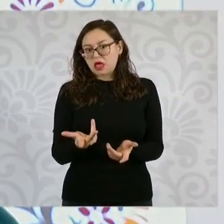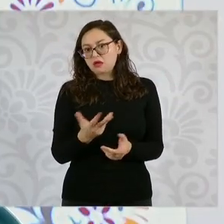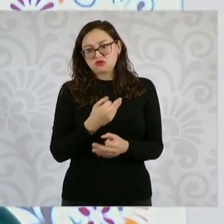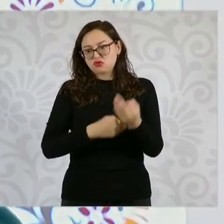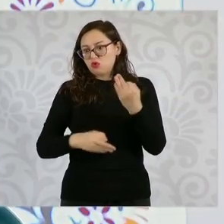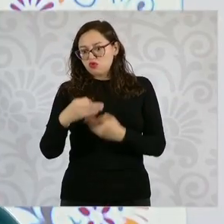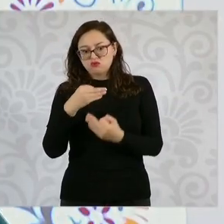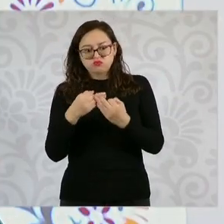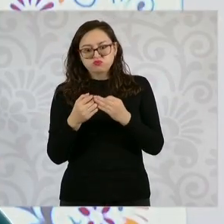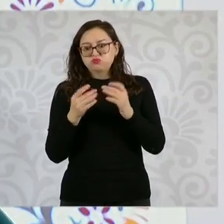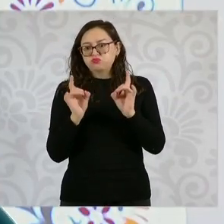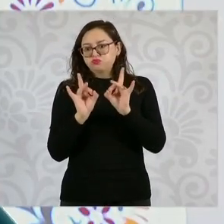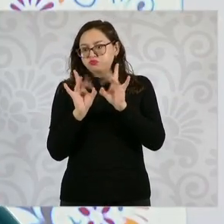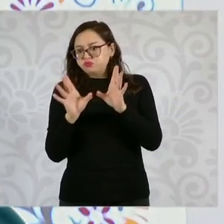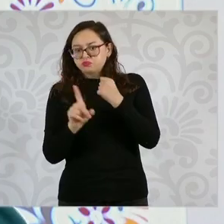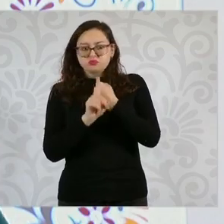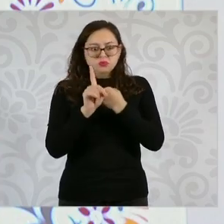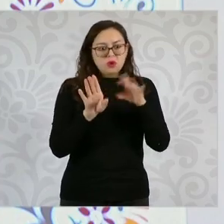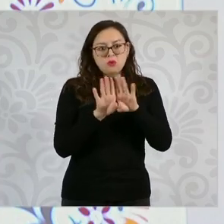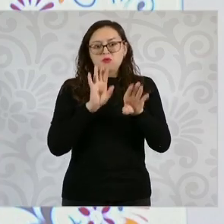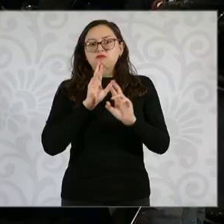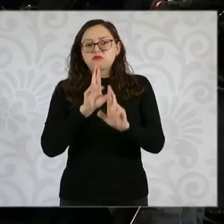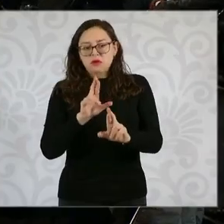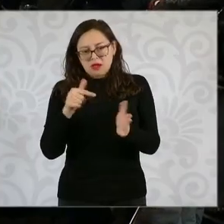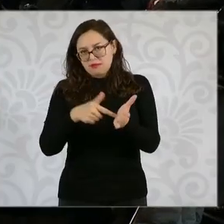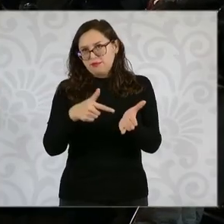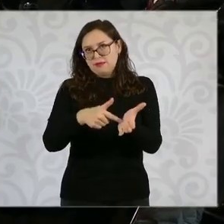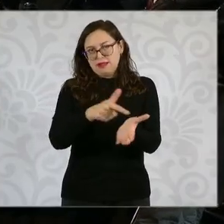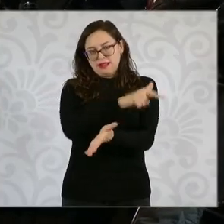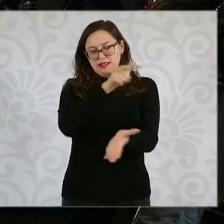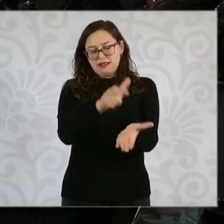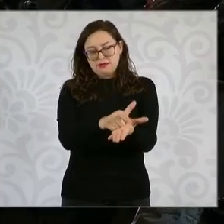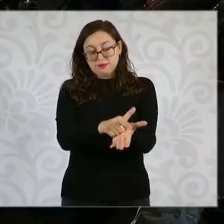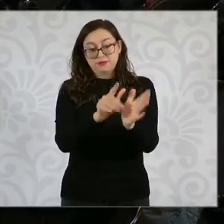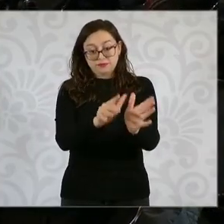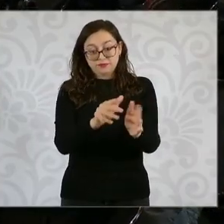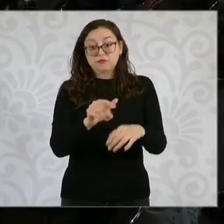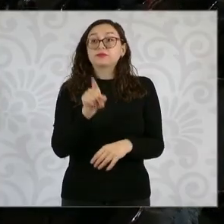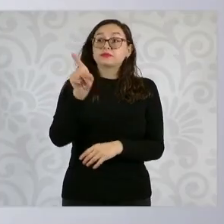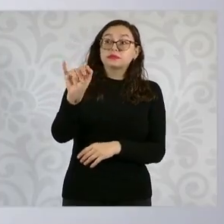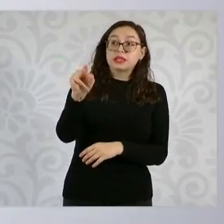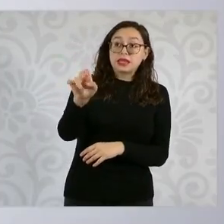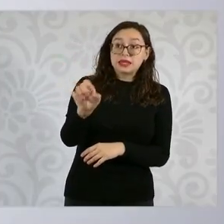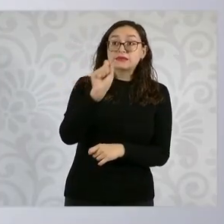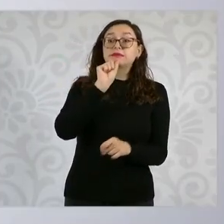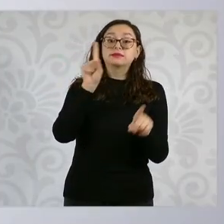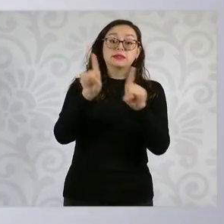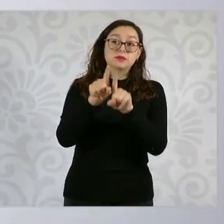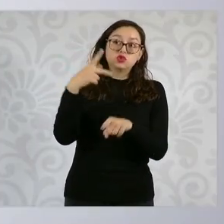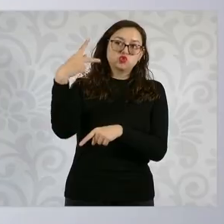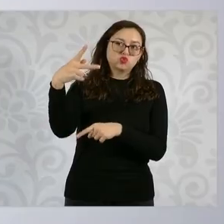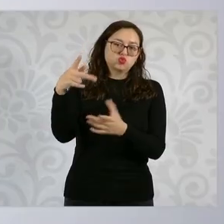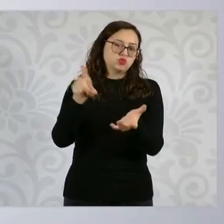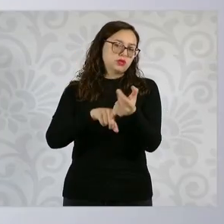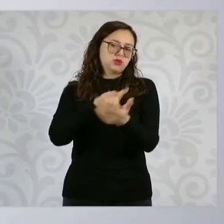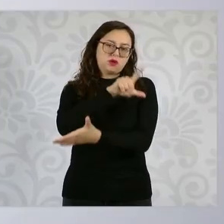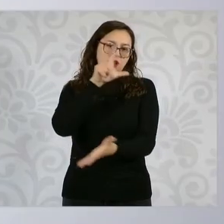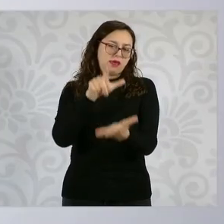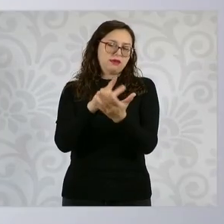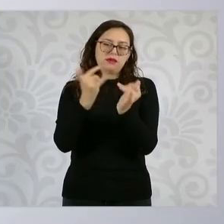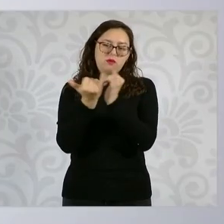cualquier problema y resolverlo. Y finalmente el INE, frente a cualquier problema, pues tiene sus instrumentos